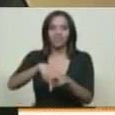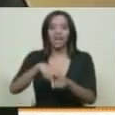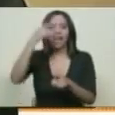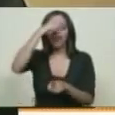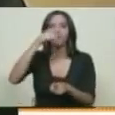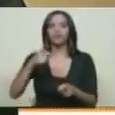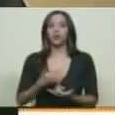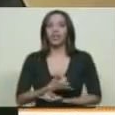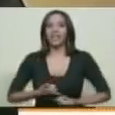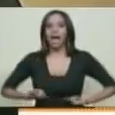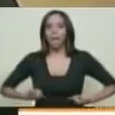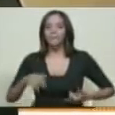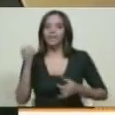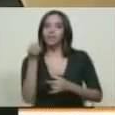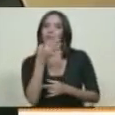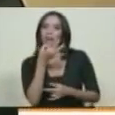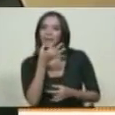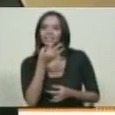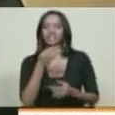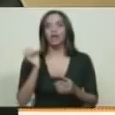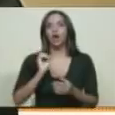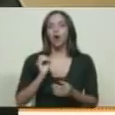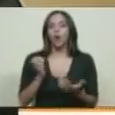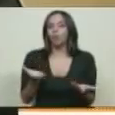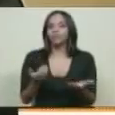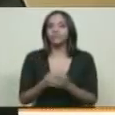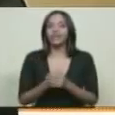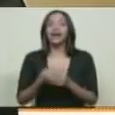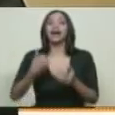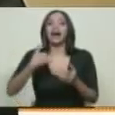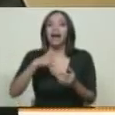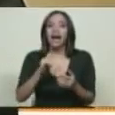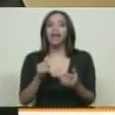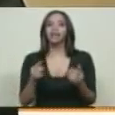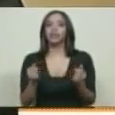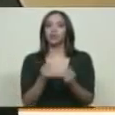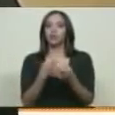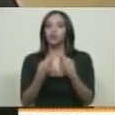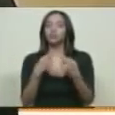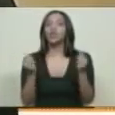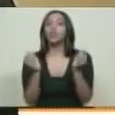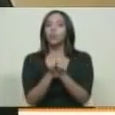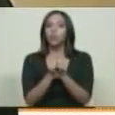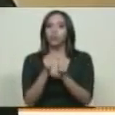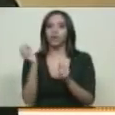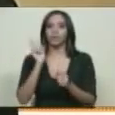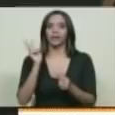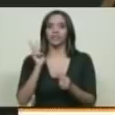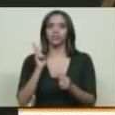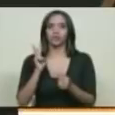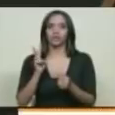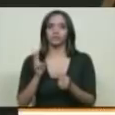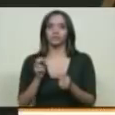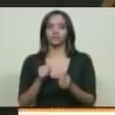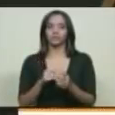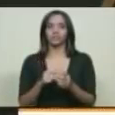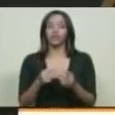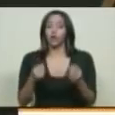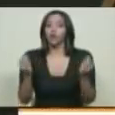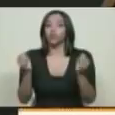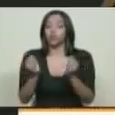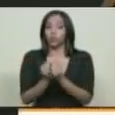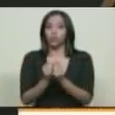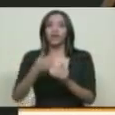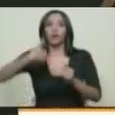por los medicamentos, o por la situación, la verdad que hay situaciones duras en Venezuela. Como las hay, pero bueno, situaciones duras como las hay,